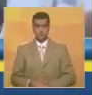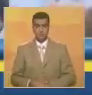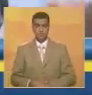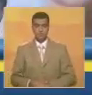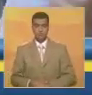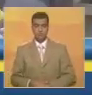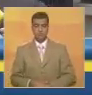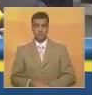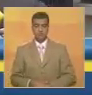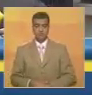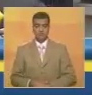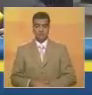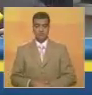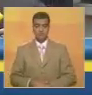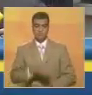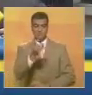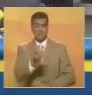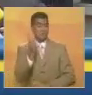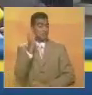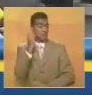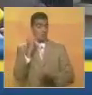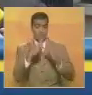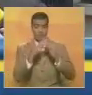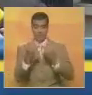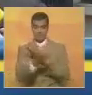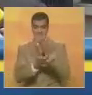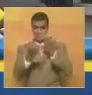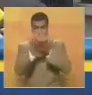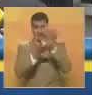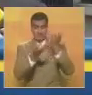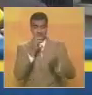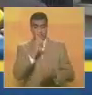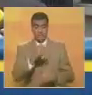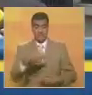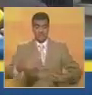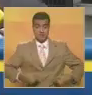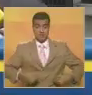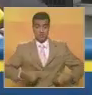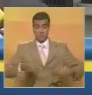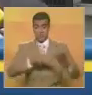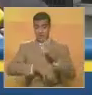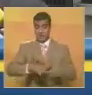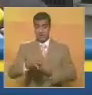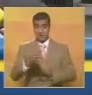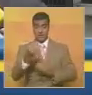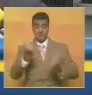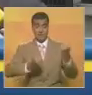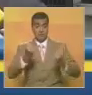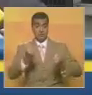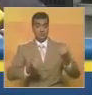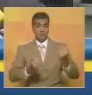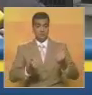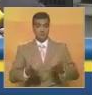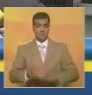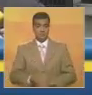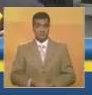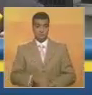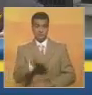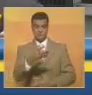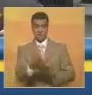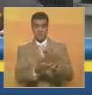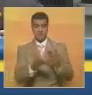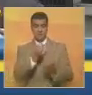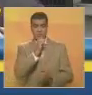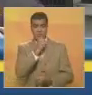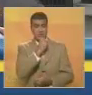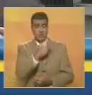incendiara la señora está totalmente calcinada se ve que intentó salir del vehículo pero a mejor por ser un vehículo Este modelo